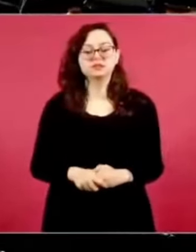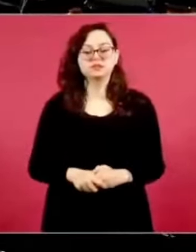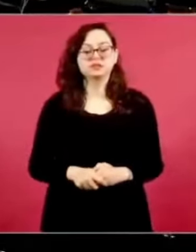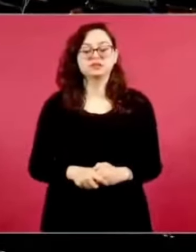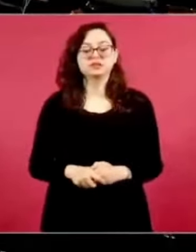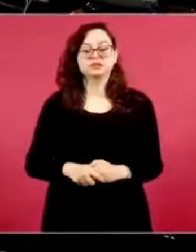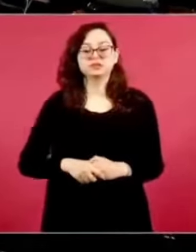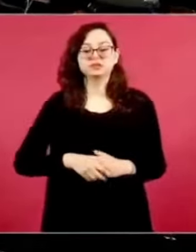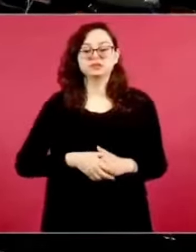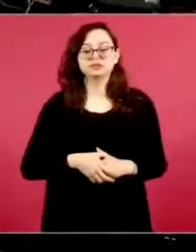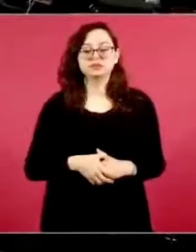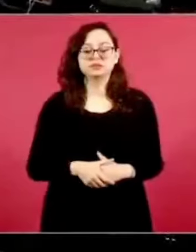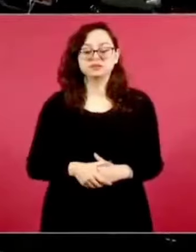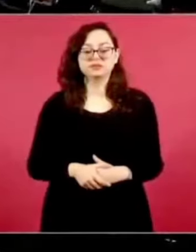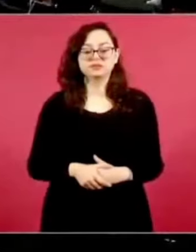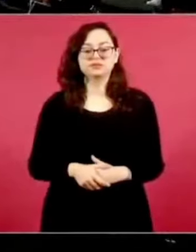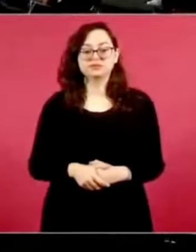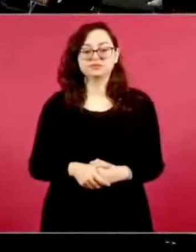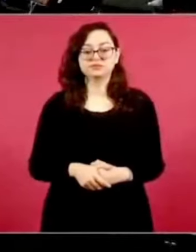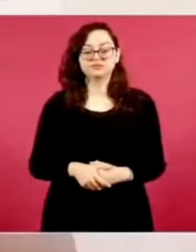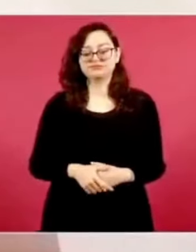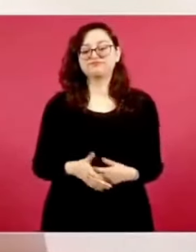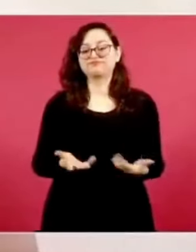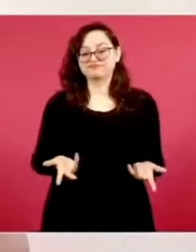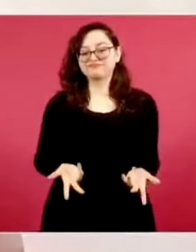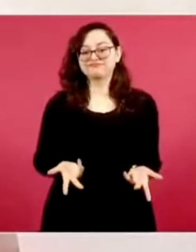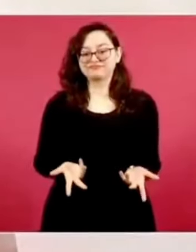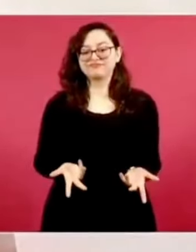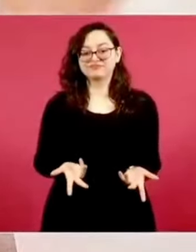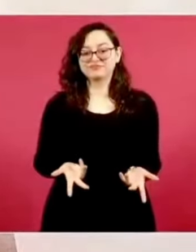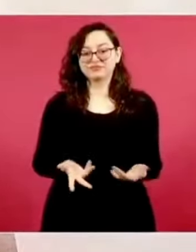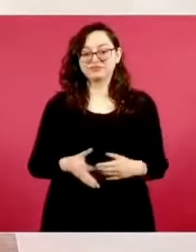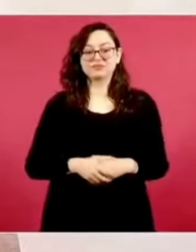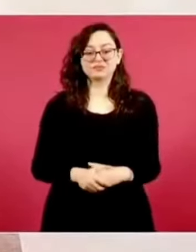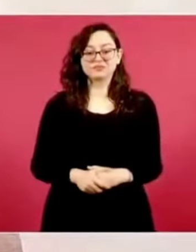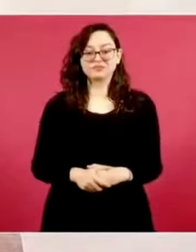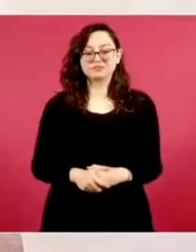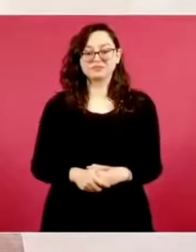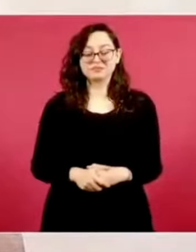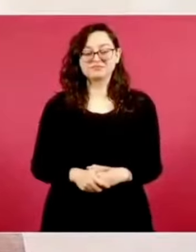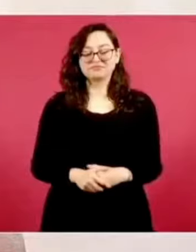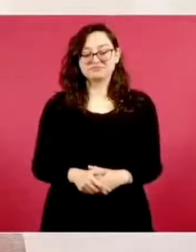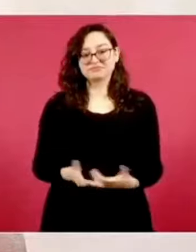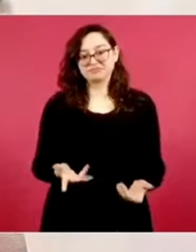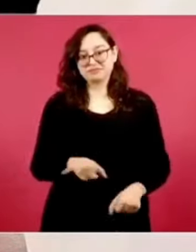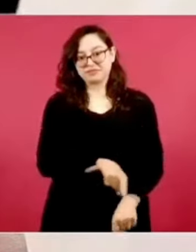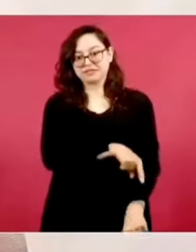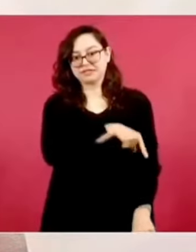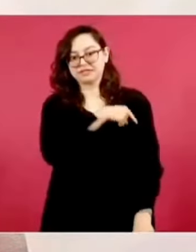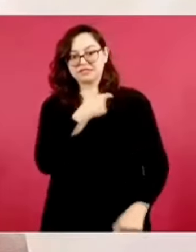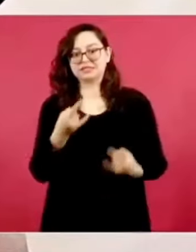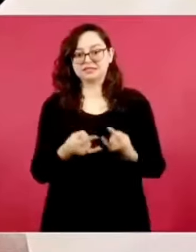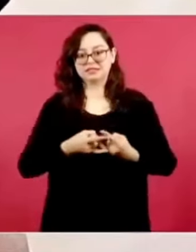Es que ese es el asunto. O sea, tenemos, porque nos va a llevar mucho tiempo. O sea,